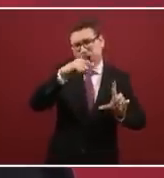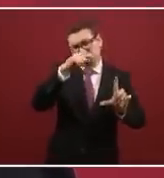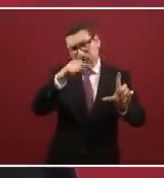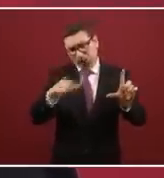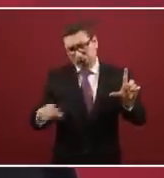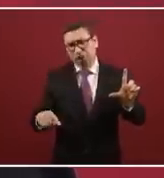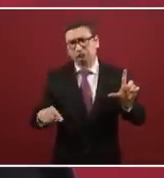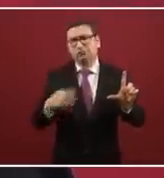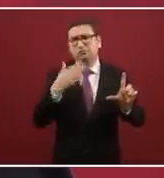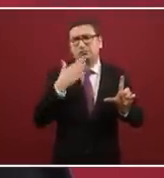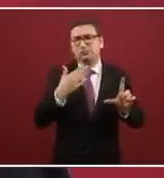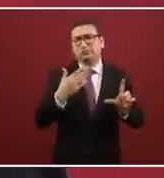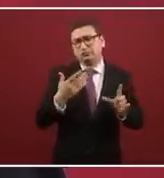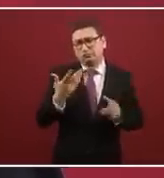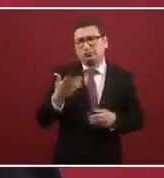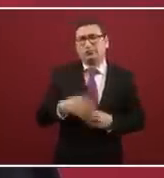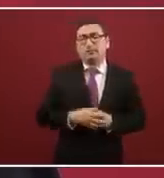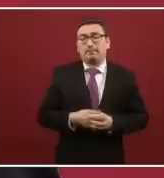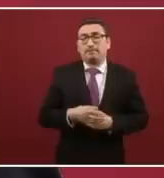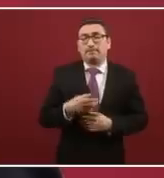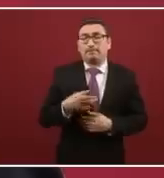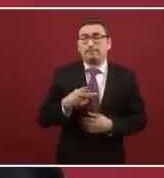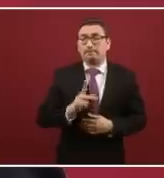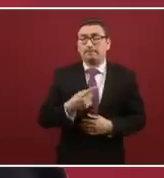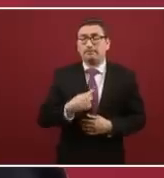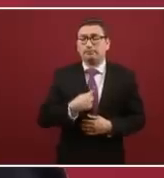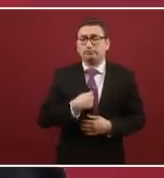Yo creo que esto